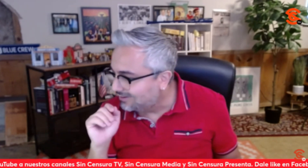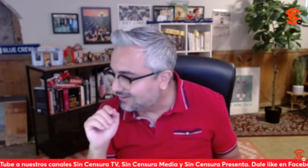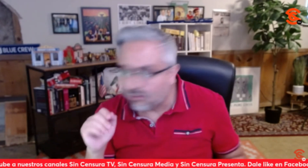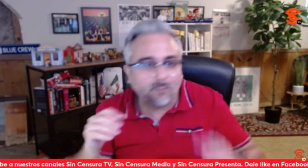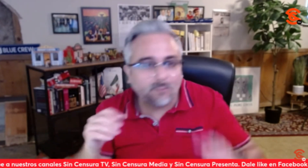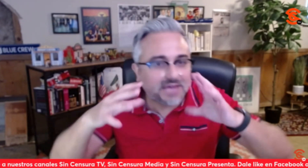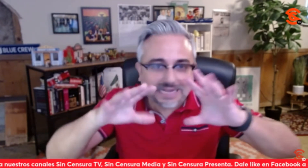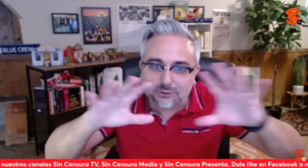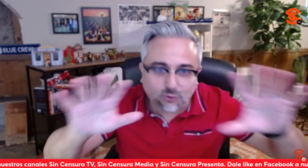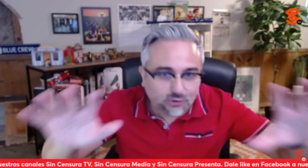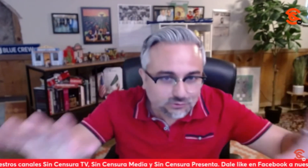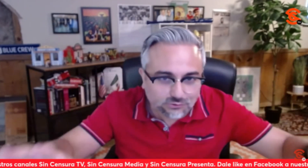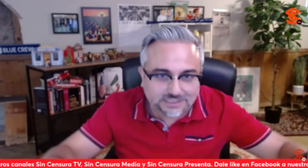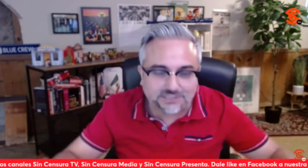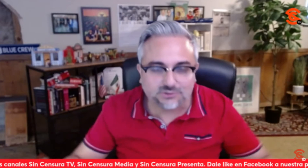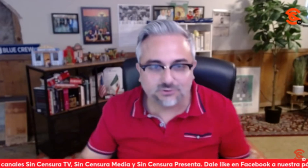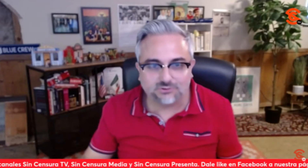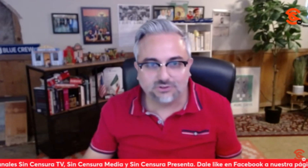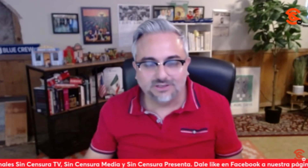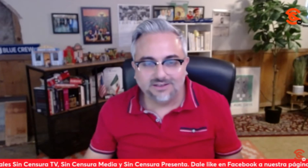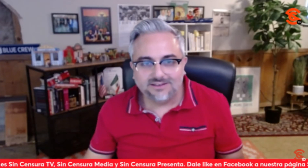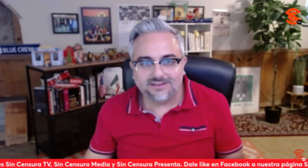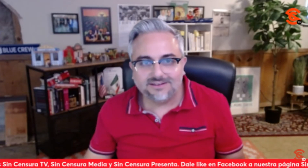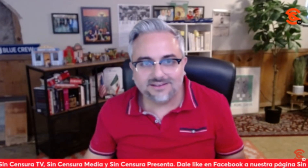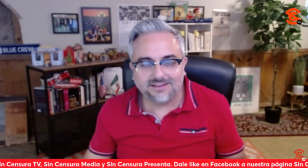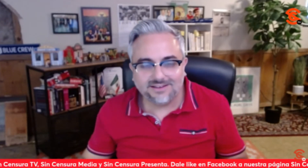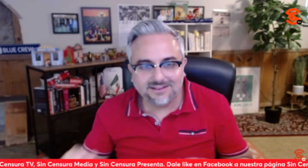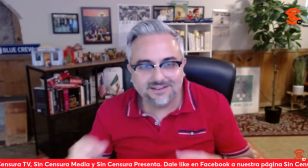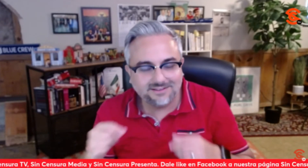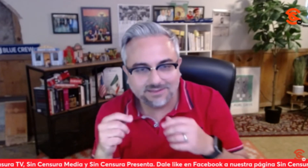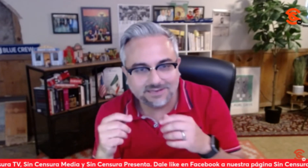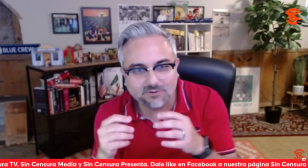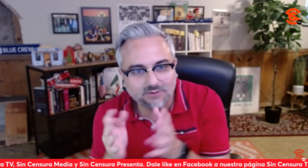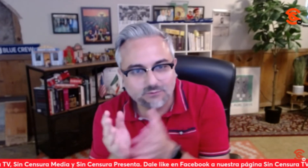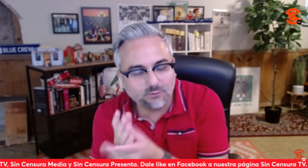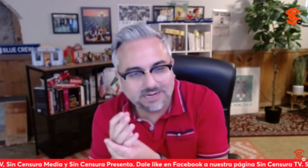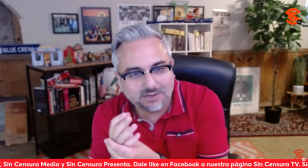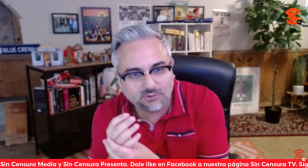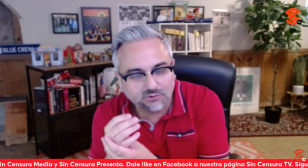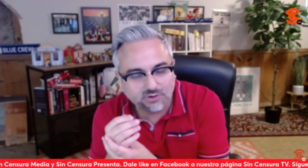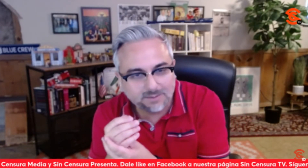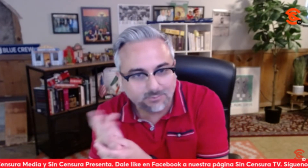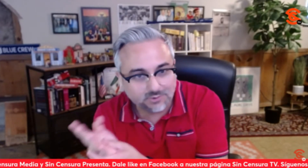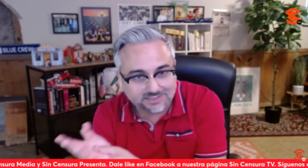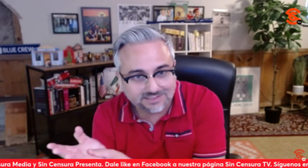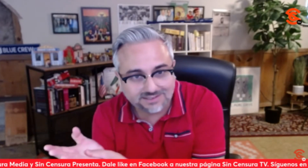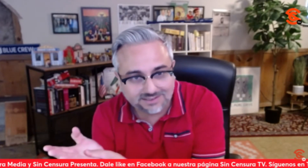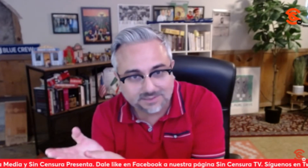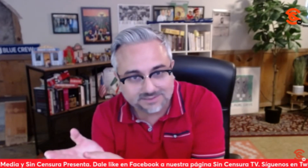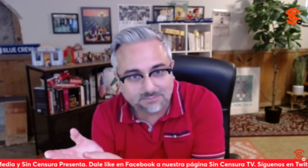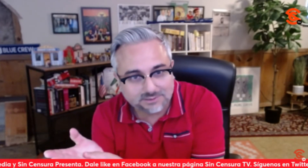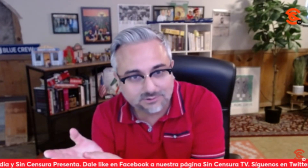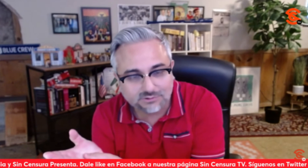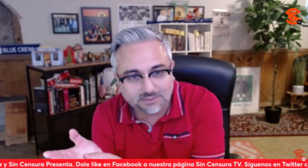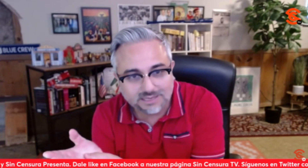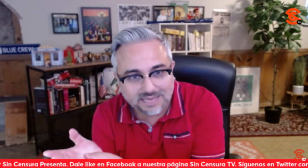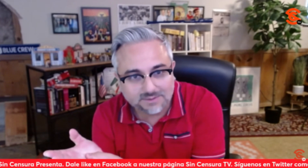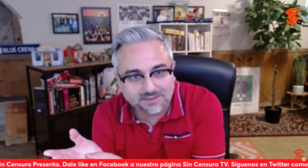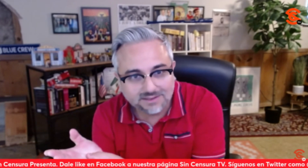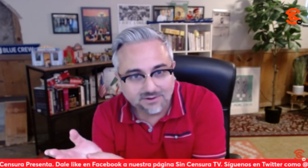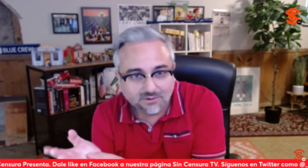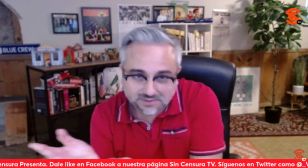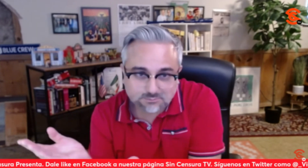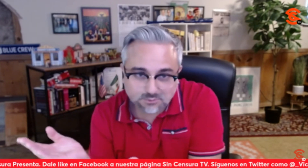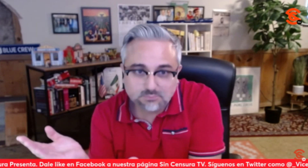razón, que lo apoyara en todo en sus dichos y que de ninguna forma le cuestiona por qué tiene departamentos en